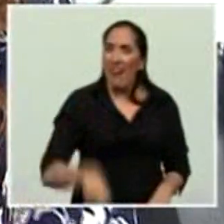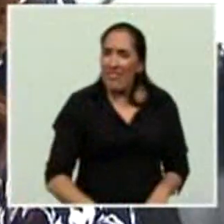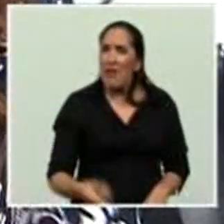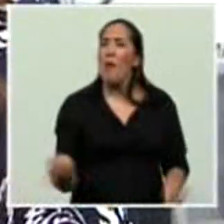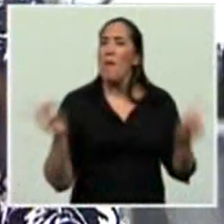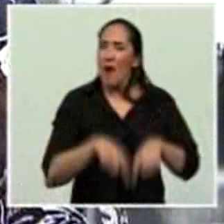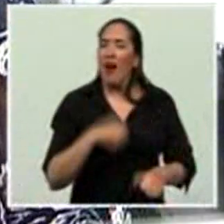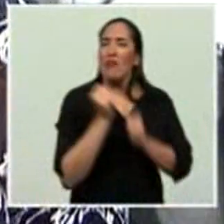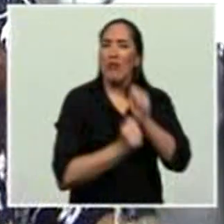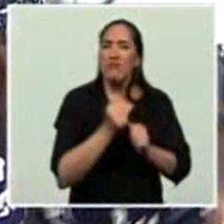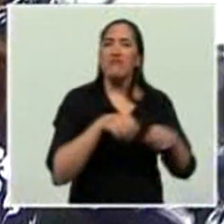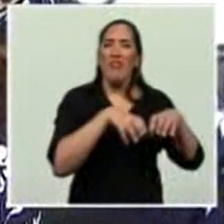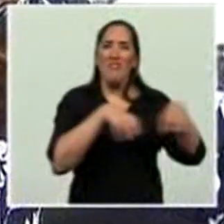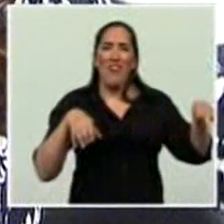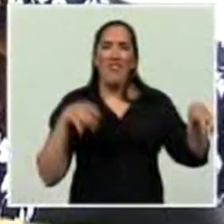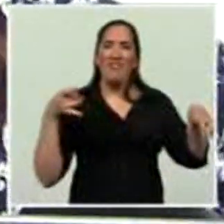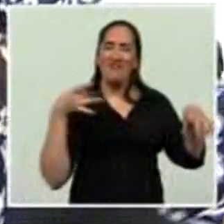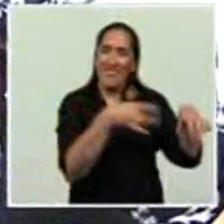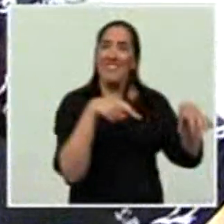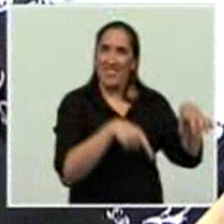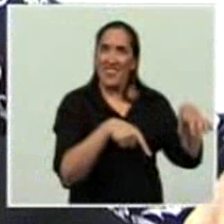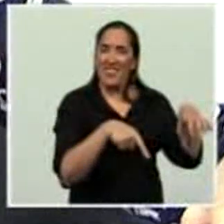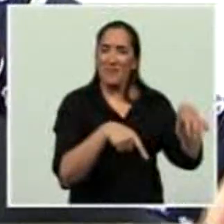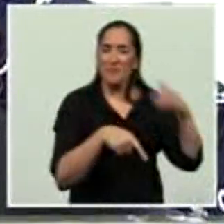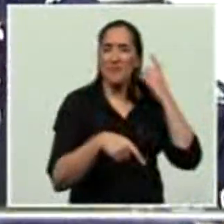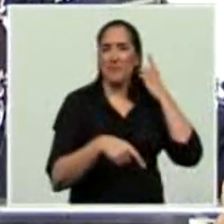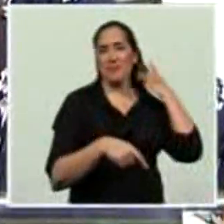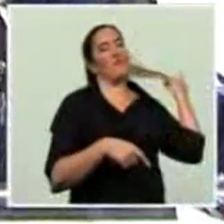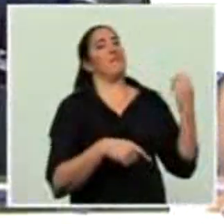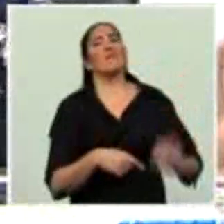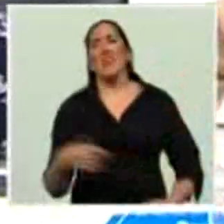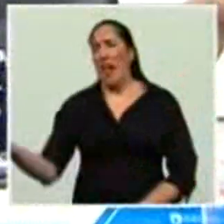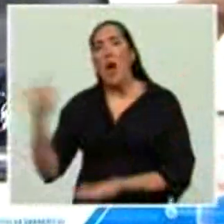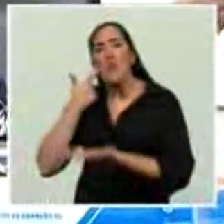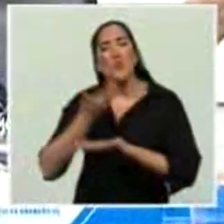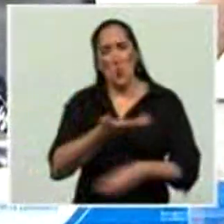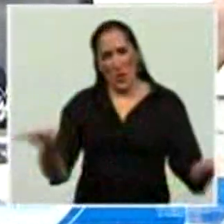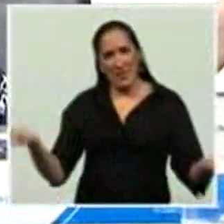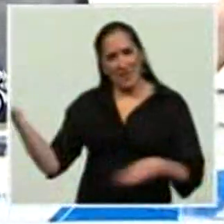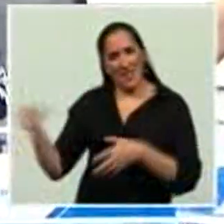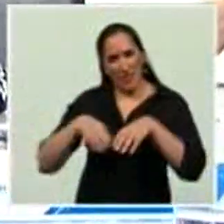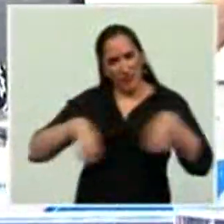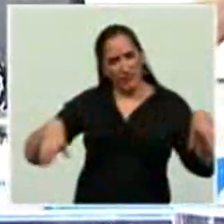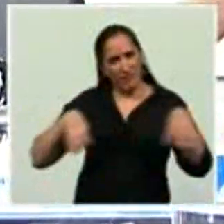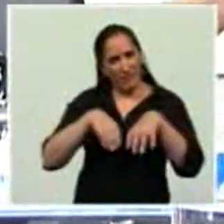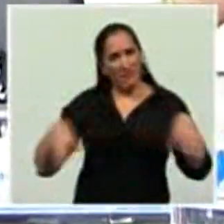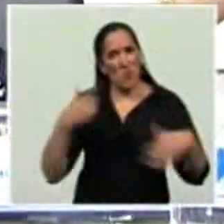producir vagones Estos son vagones tros todos nene